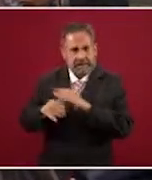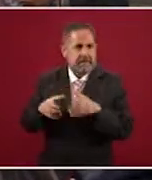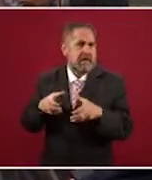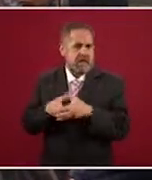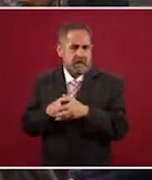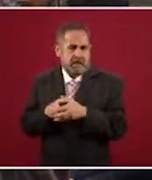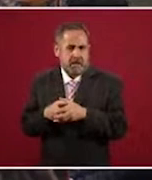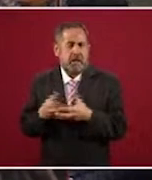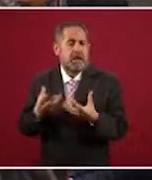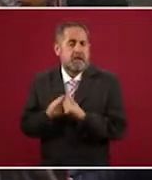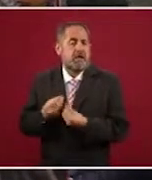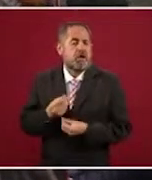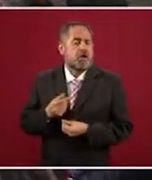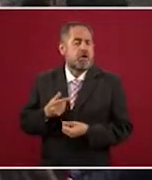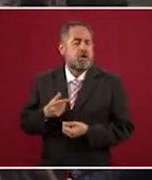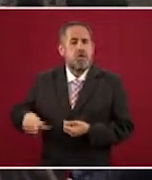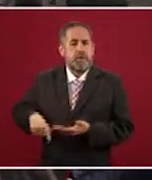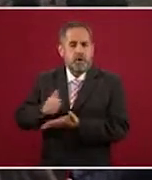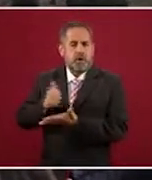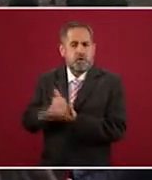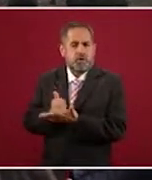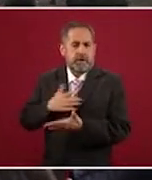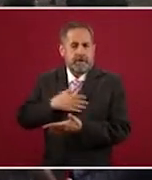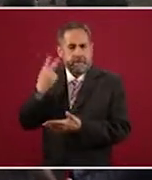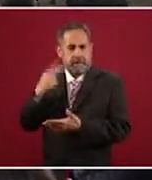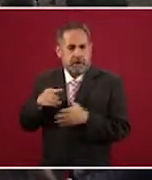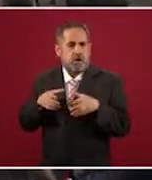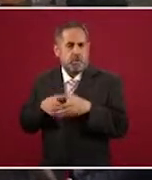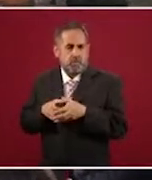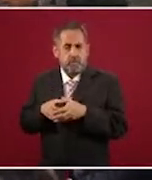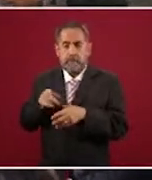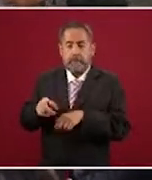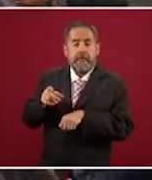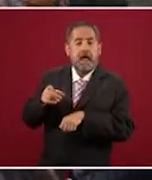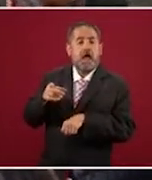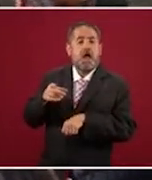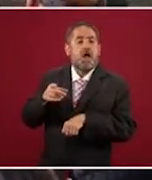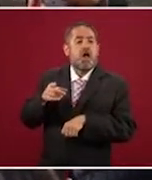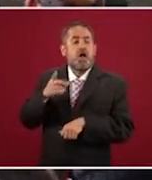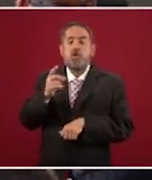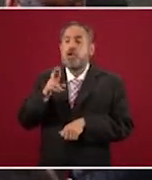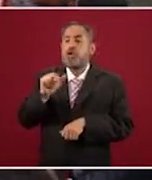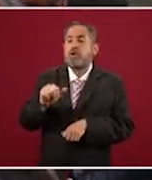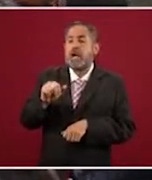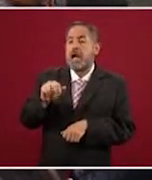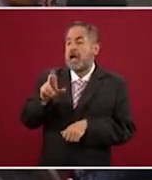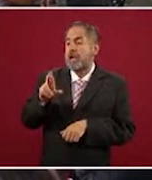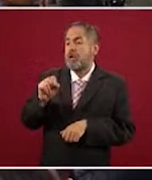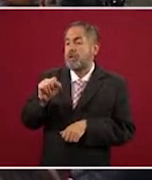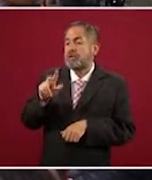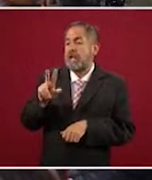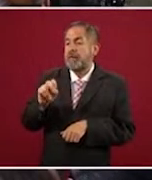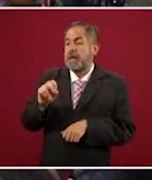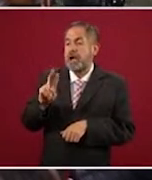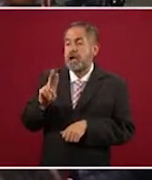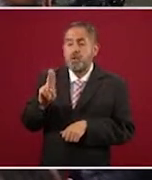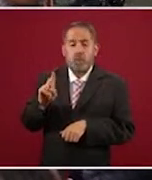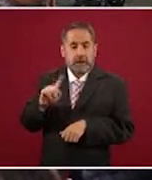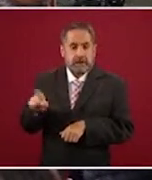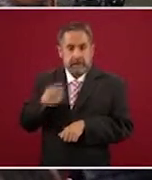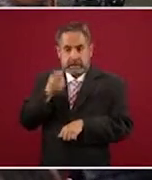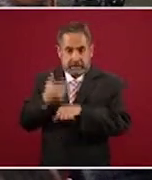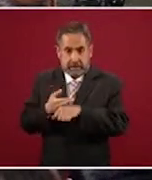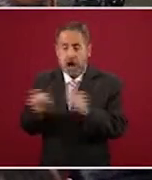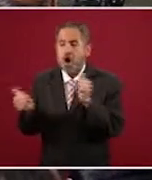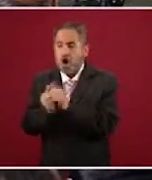del Gobierno de la Ciudad, en donde está la doctora Rosaura Ruiz como secretaria, y hay coordinación con el Gobierno de